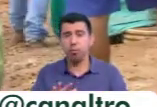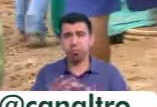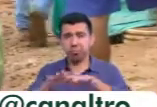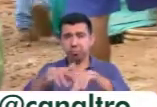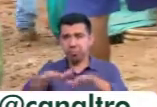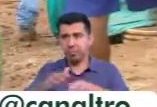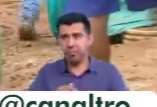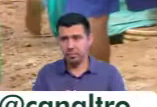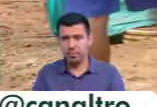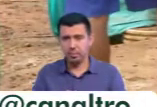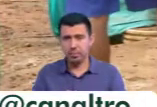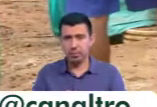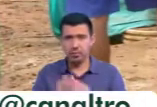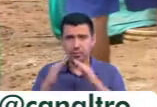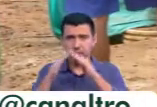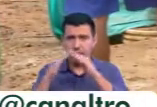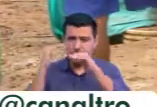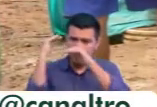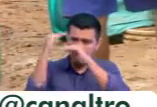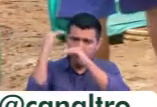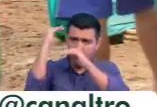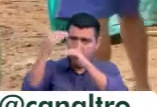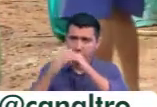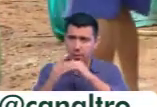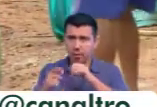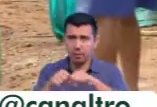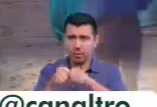los cielorrasos de las edificaciones